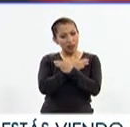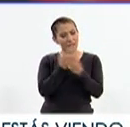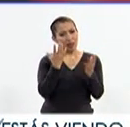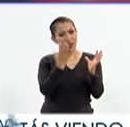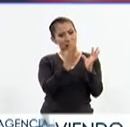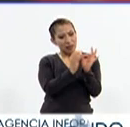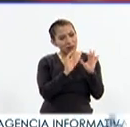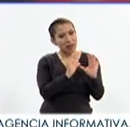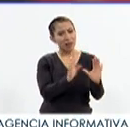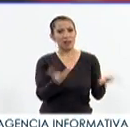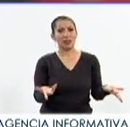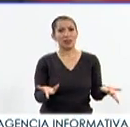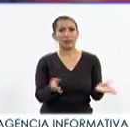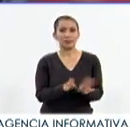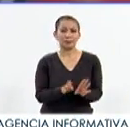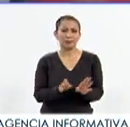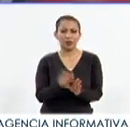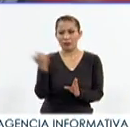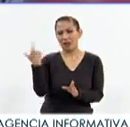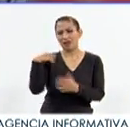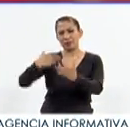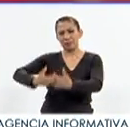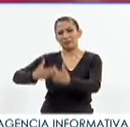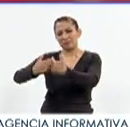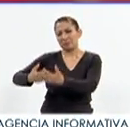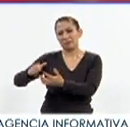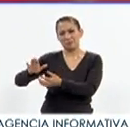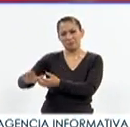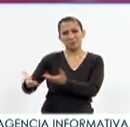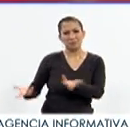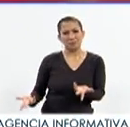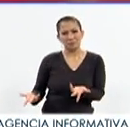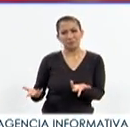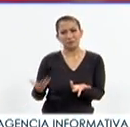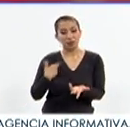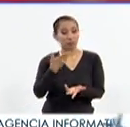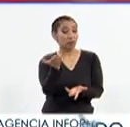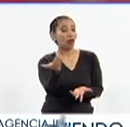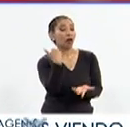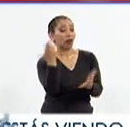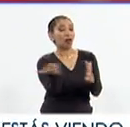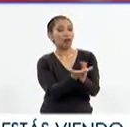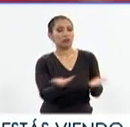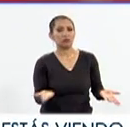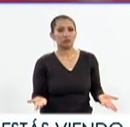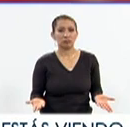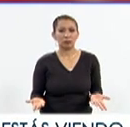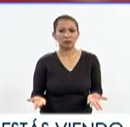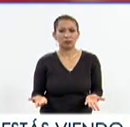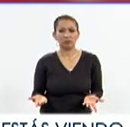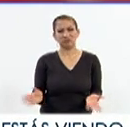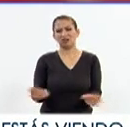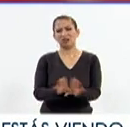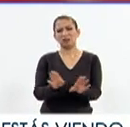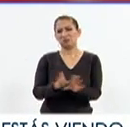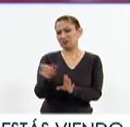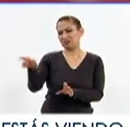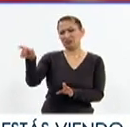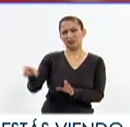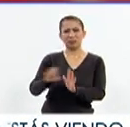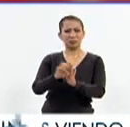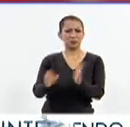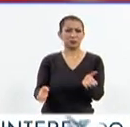moralizarlo. Entonces, si una empresa hace esas cosas, pues no puede